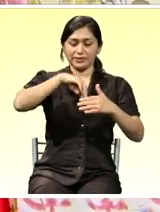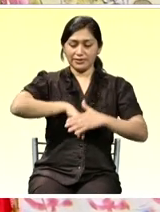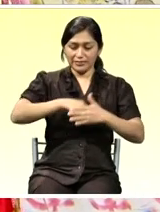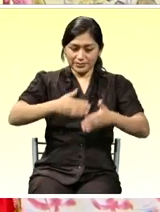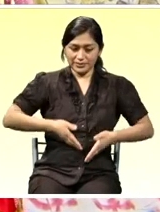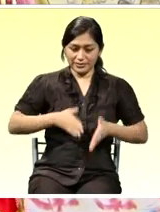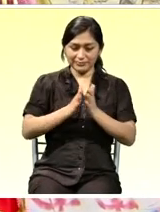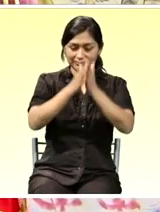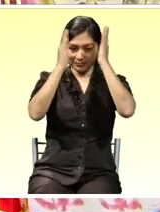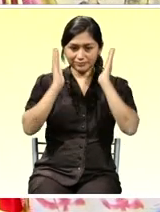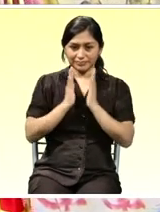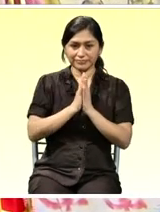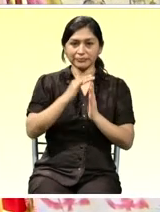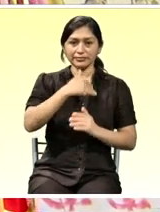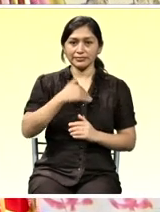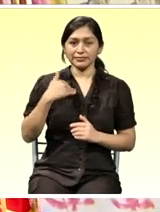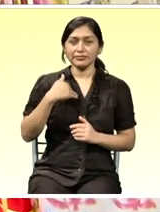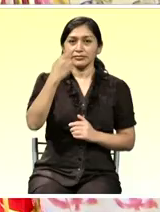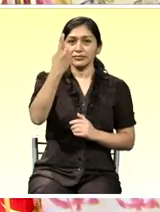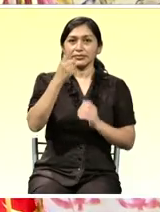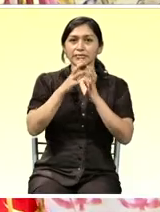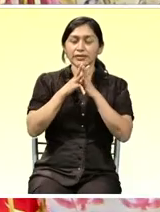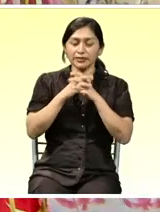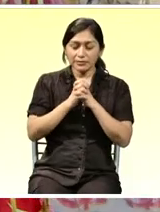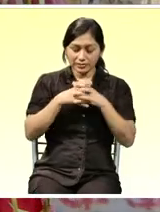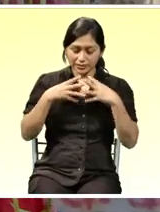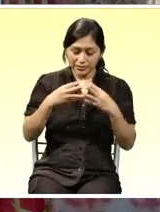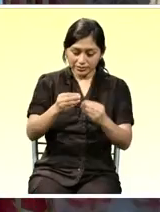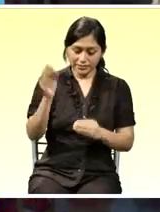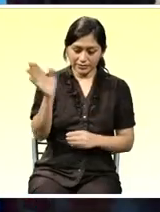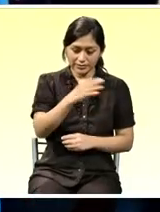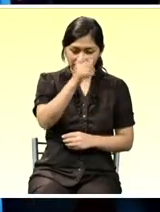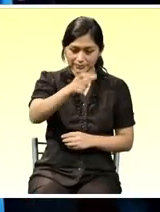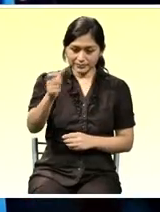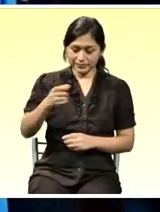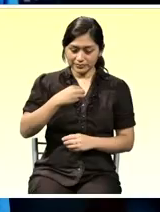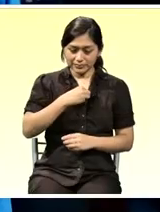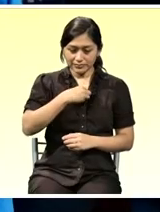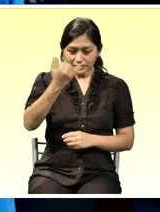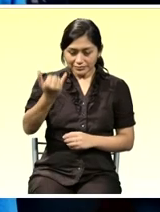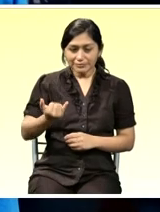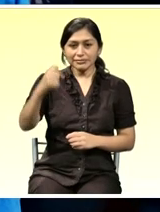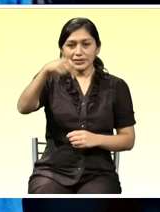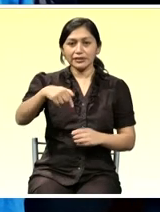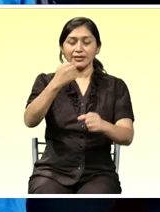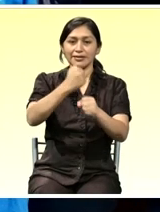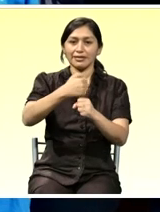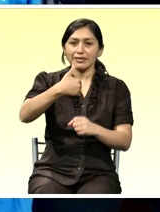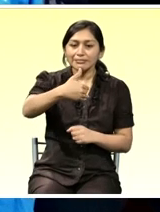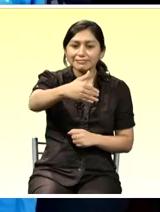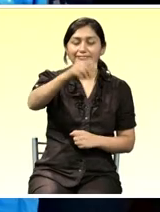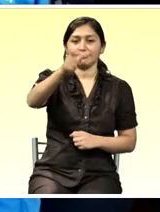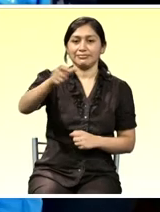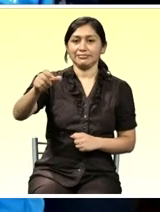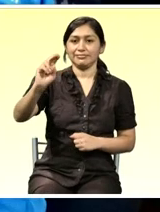Jesús. Santa María, madre de Dios, ruega por nosotros pecadores, ahora y en la hora de